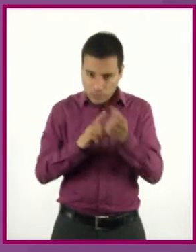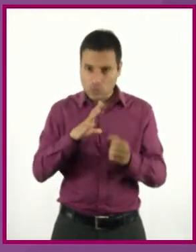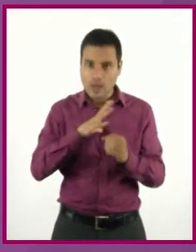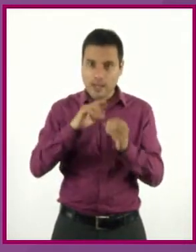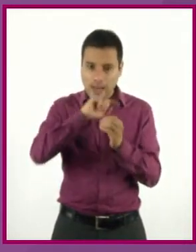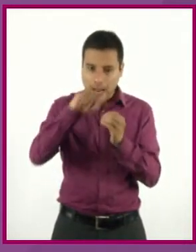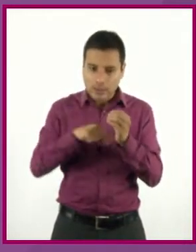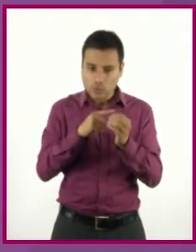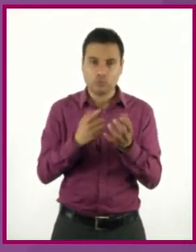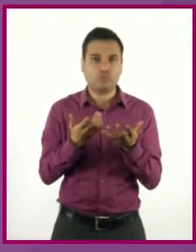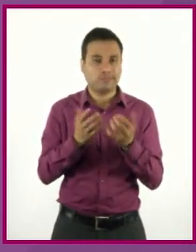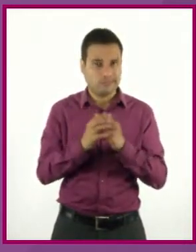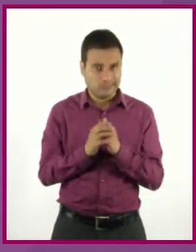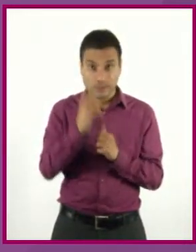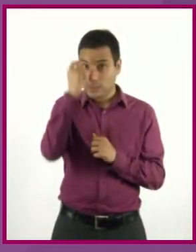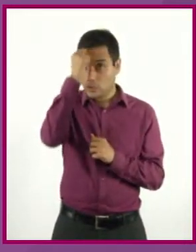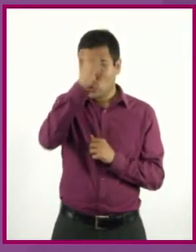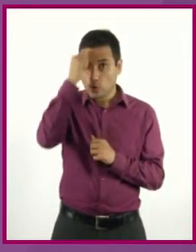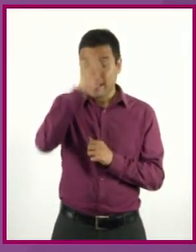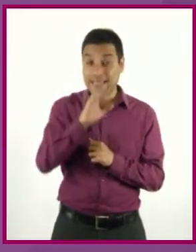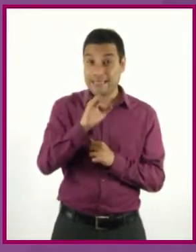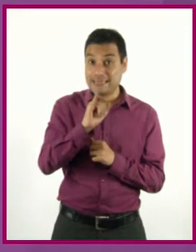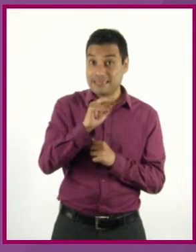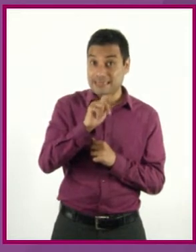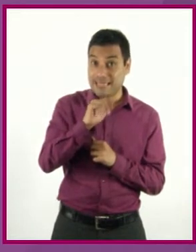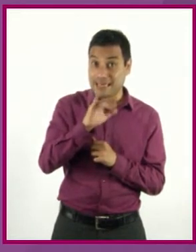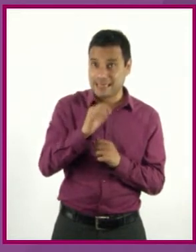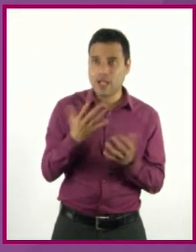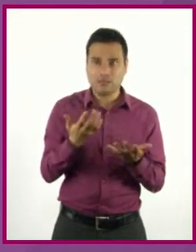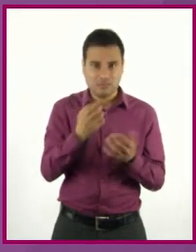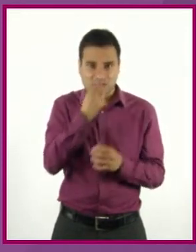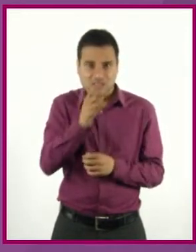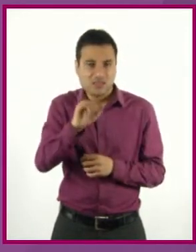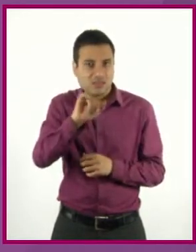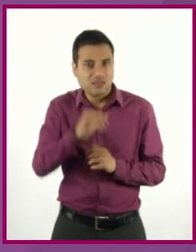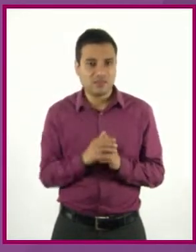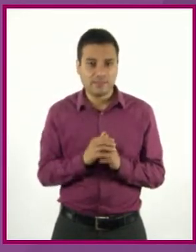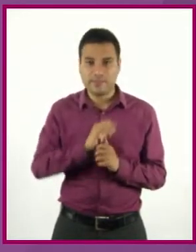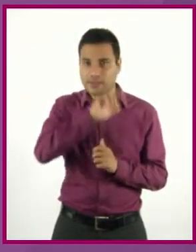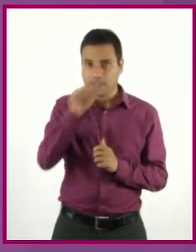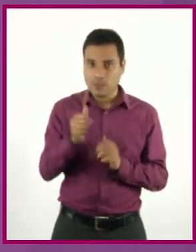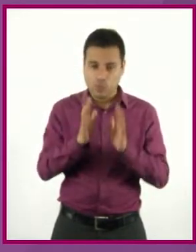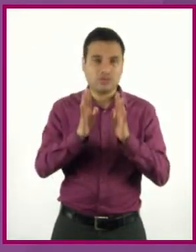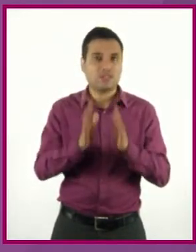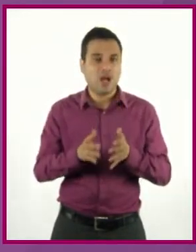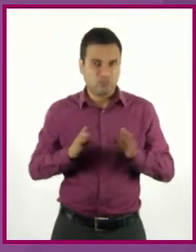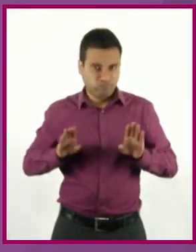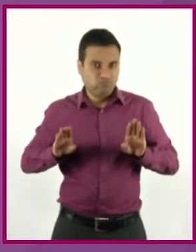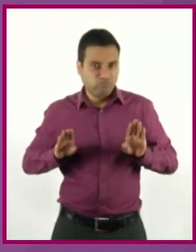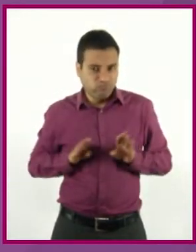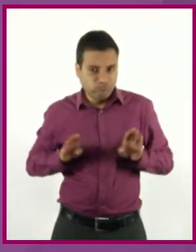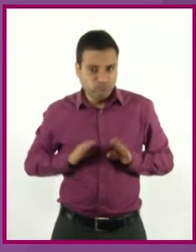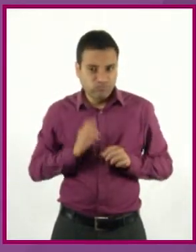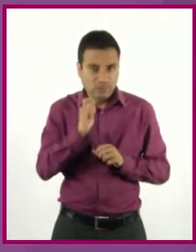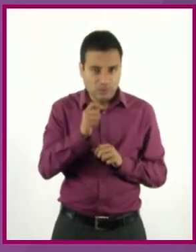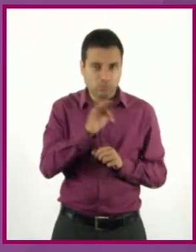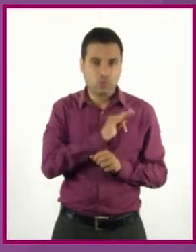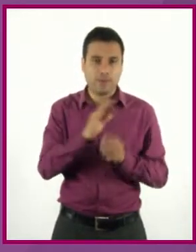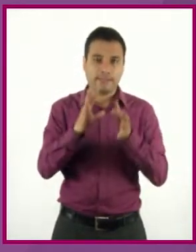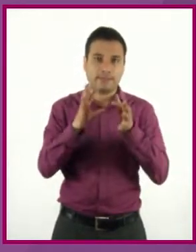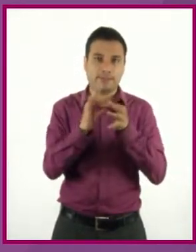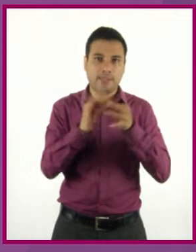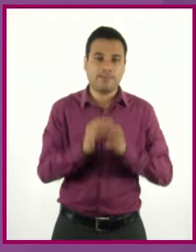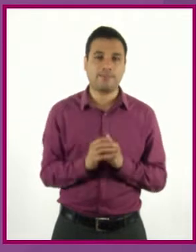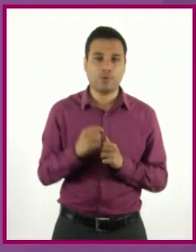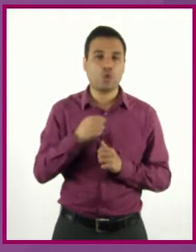teoría cinética lo tomó como un hecho y logró explicar algunas propiedades de la materia. He